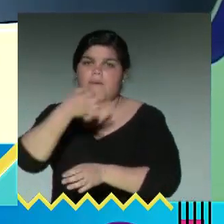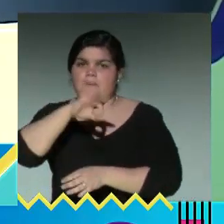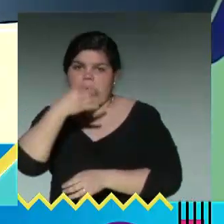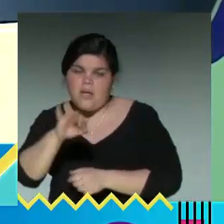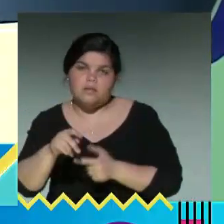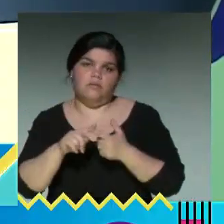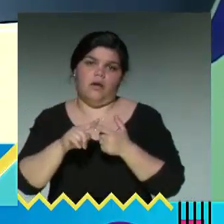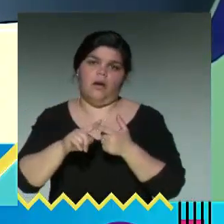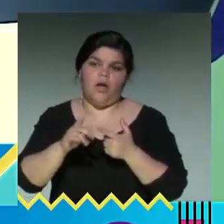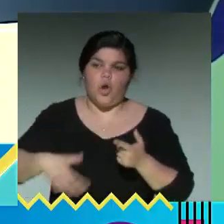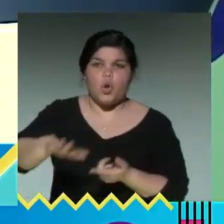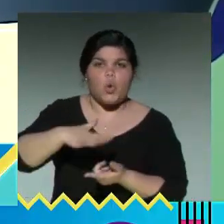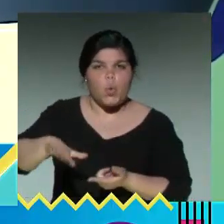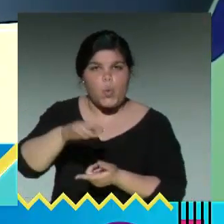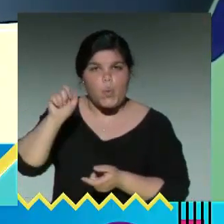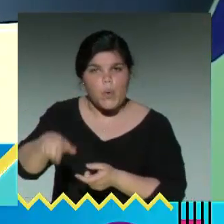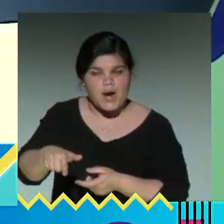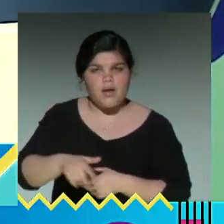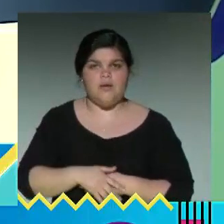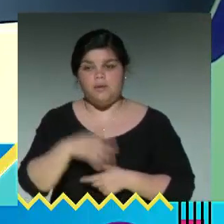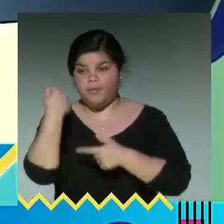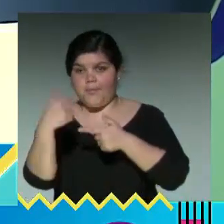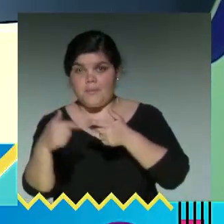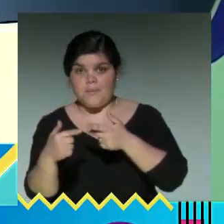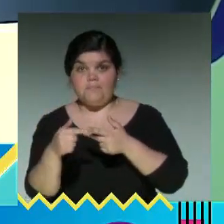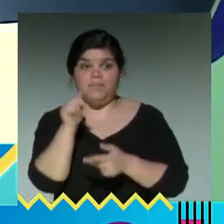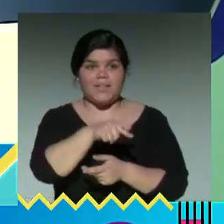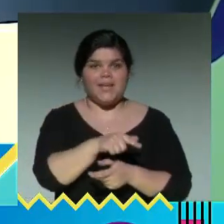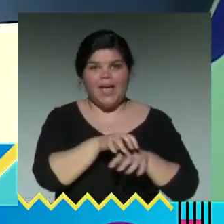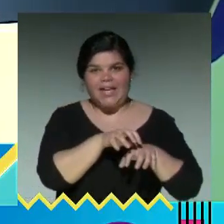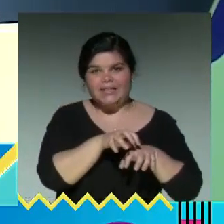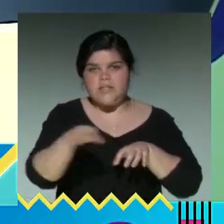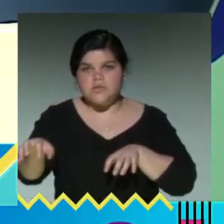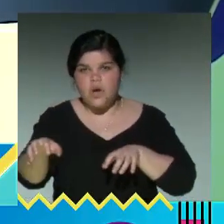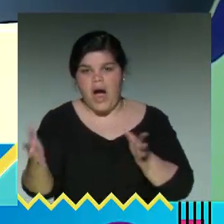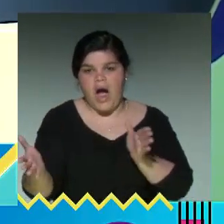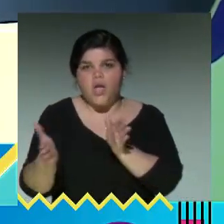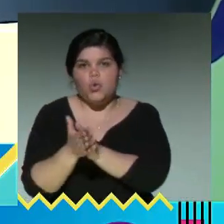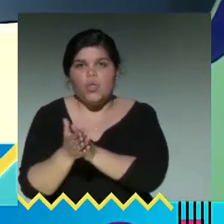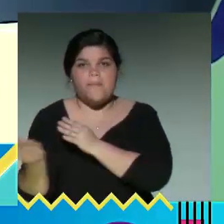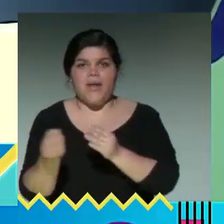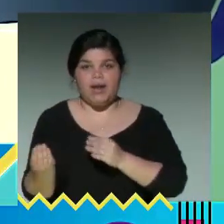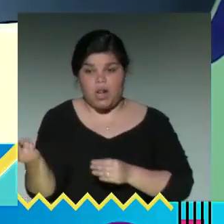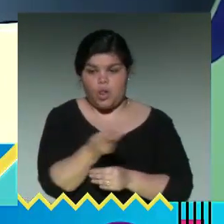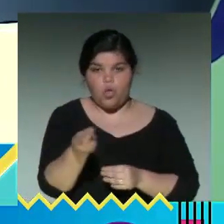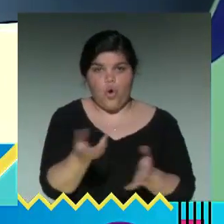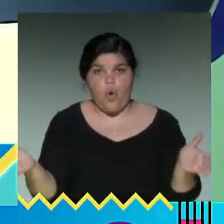comerciales, territoriales, y bueno, y en ese marco la extensión permite acercar estos